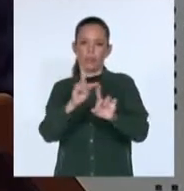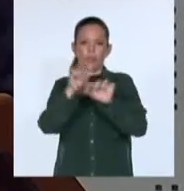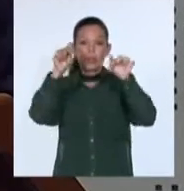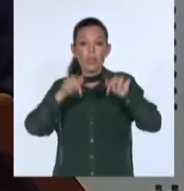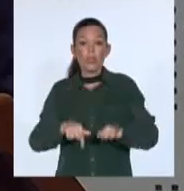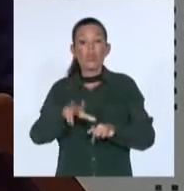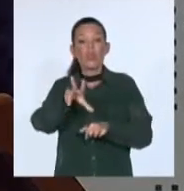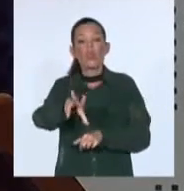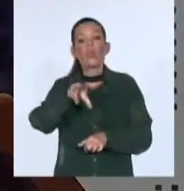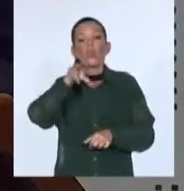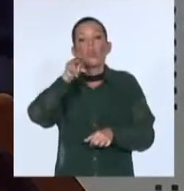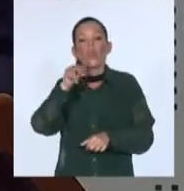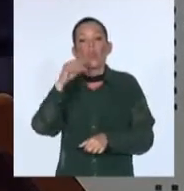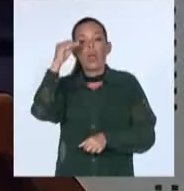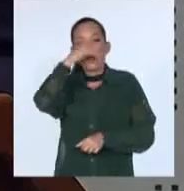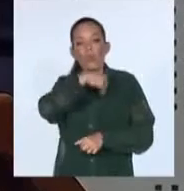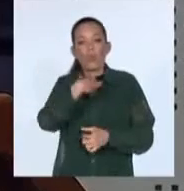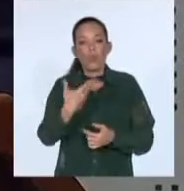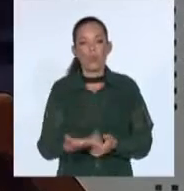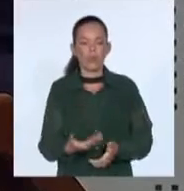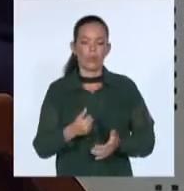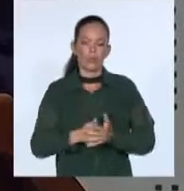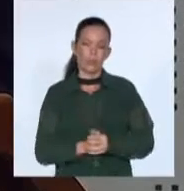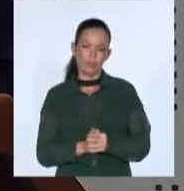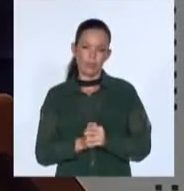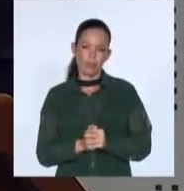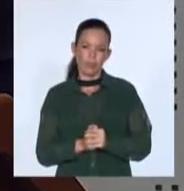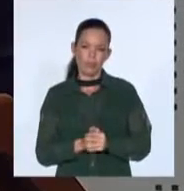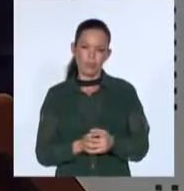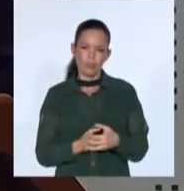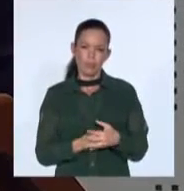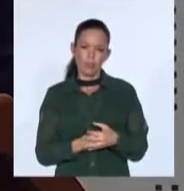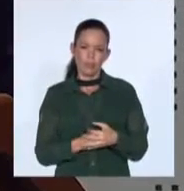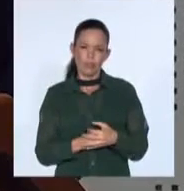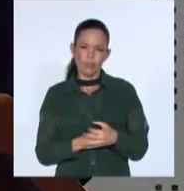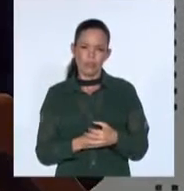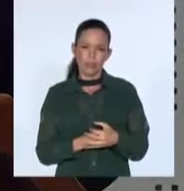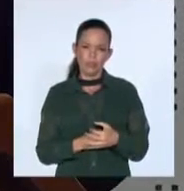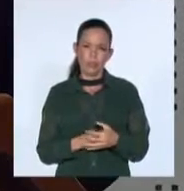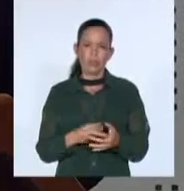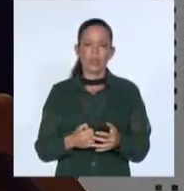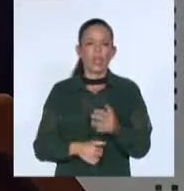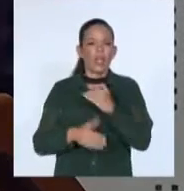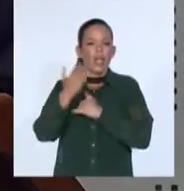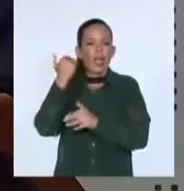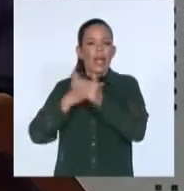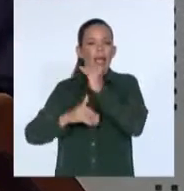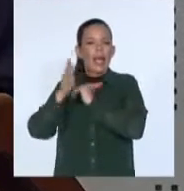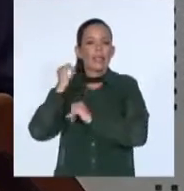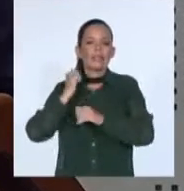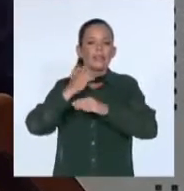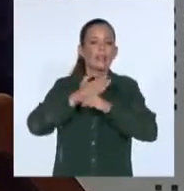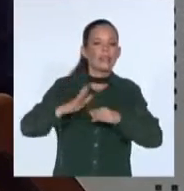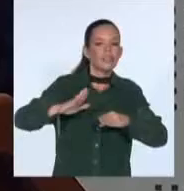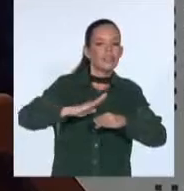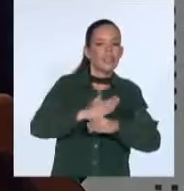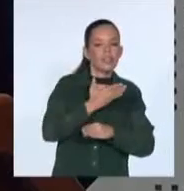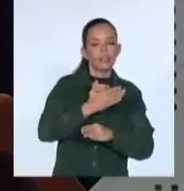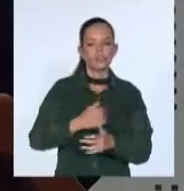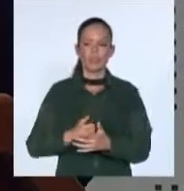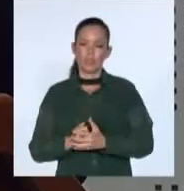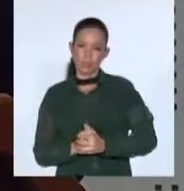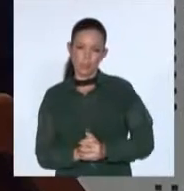de Washington se manejaba la globalización como una gran aldea, una mirada casi naif